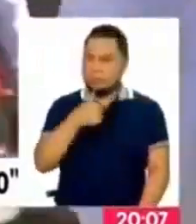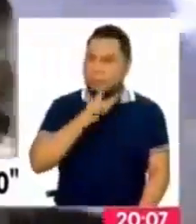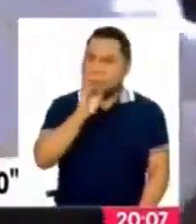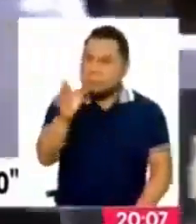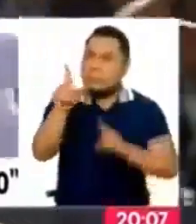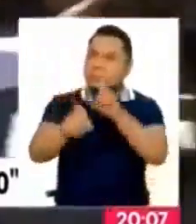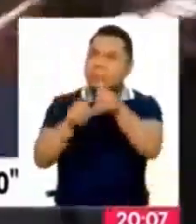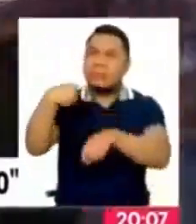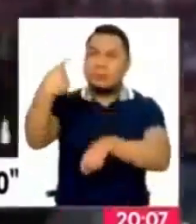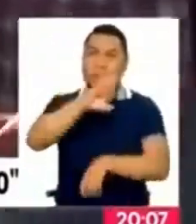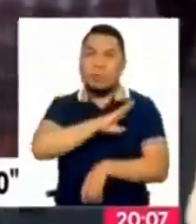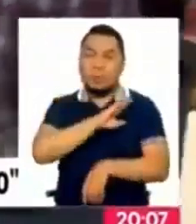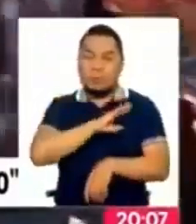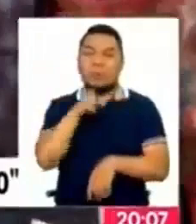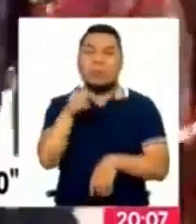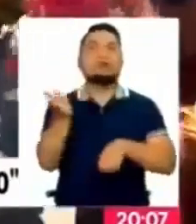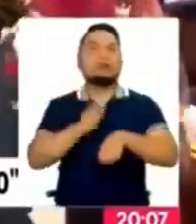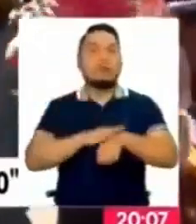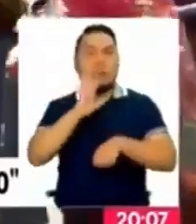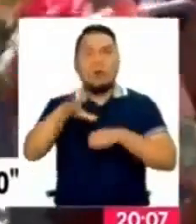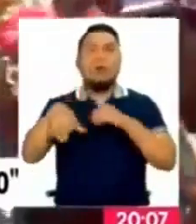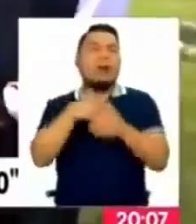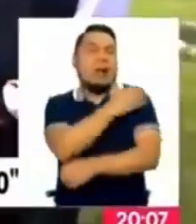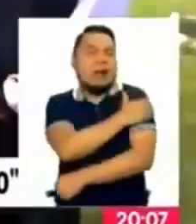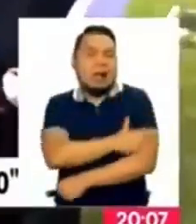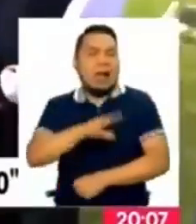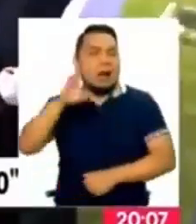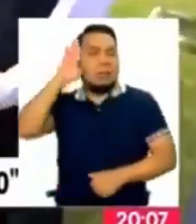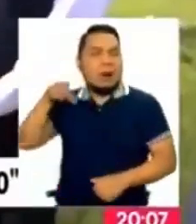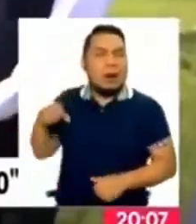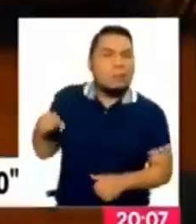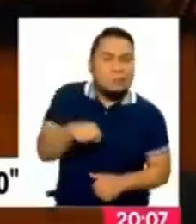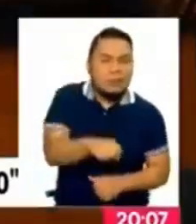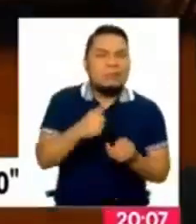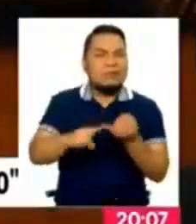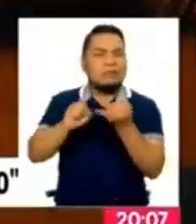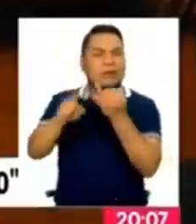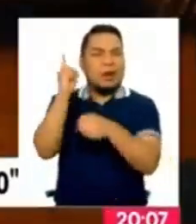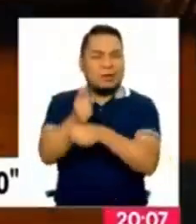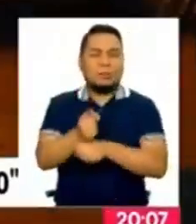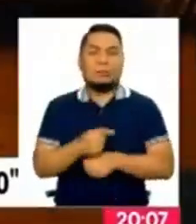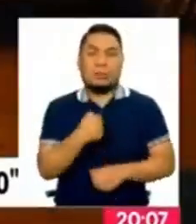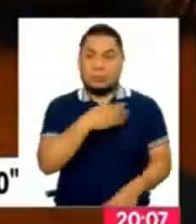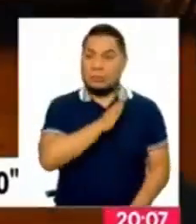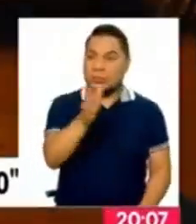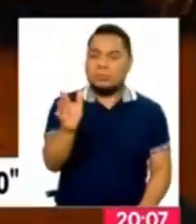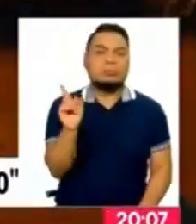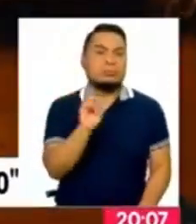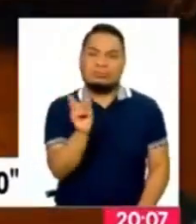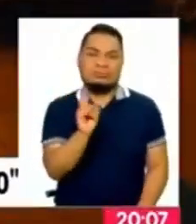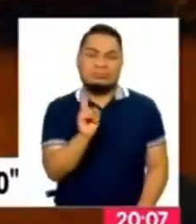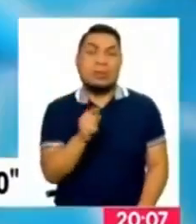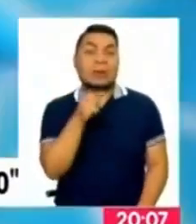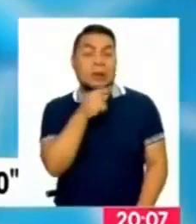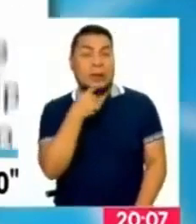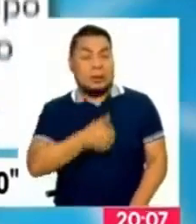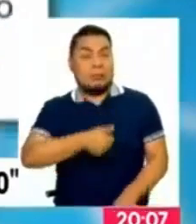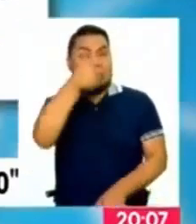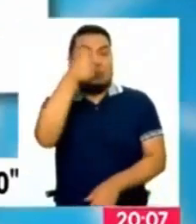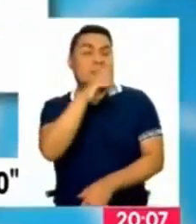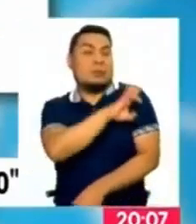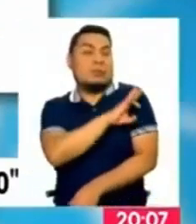para que se hicieran pasar por terroristas y sorprendieron al equipo de la dirandro que iba a ingresar a la zona de magdalena aucayacu a capturar a